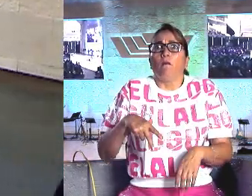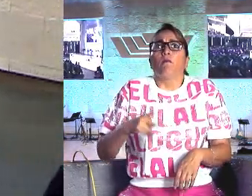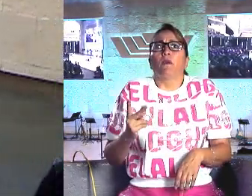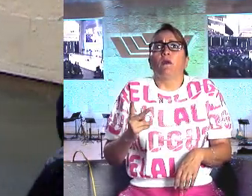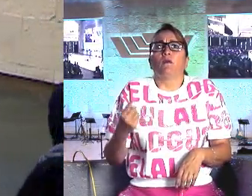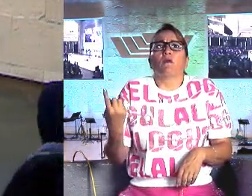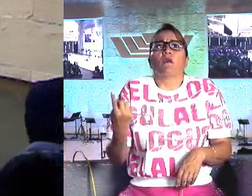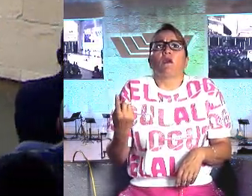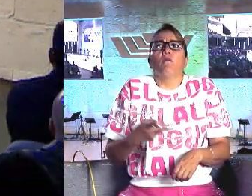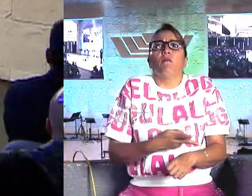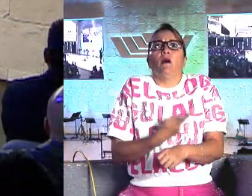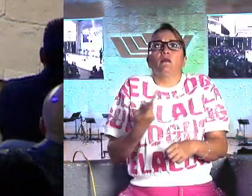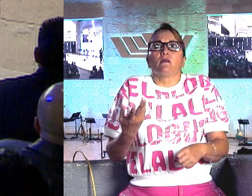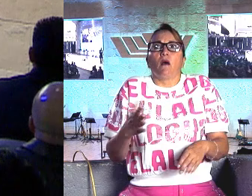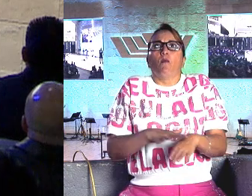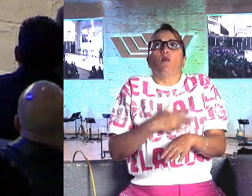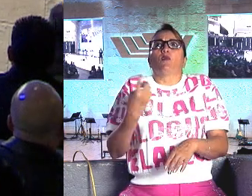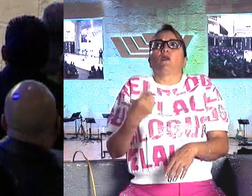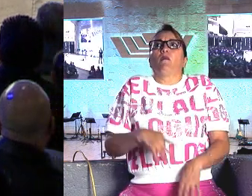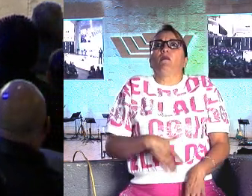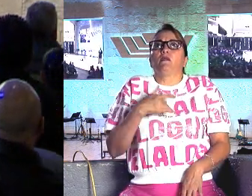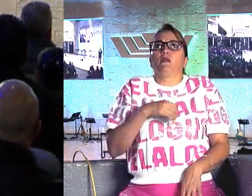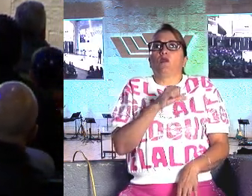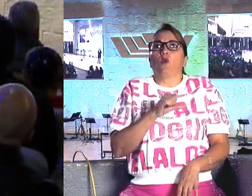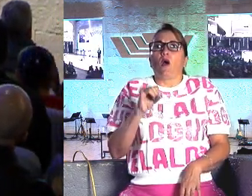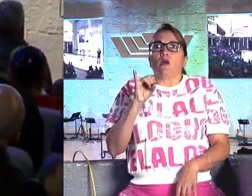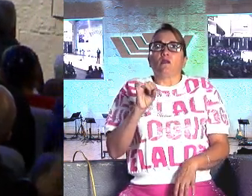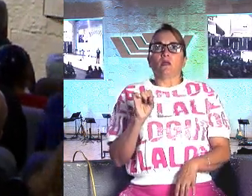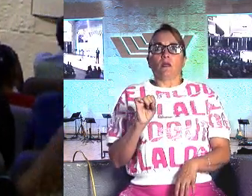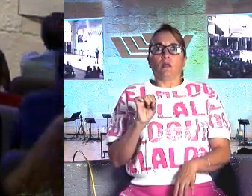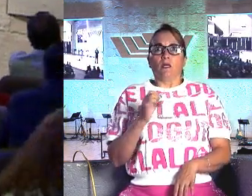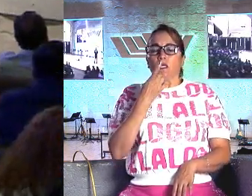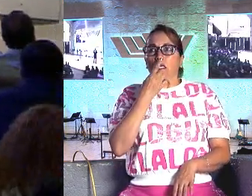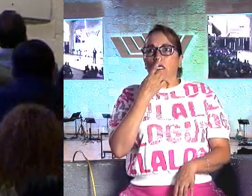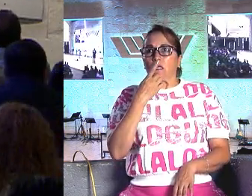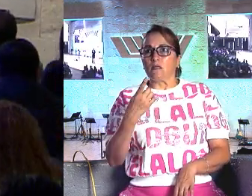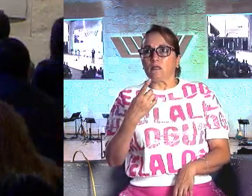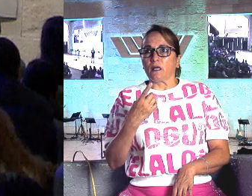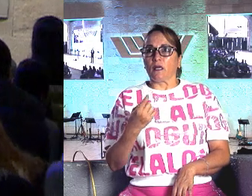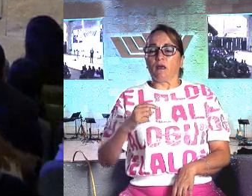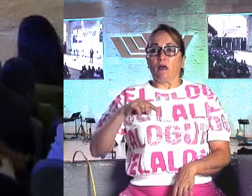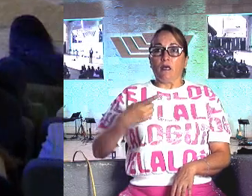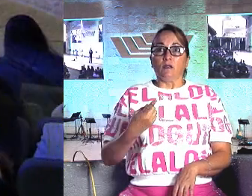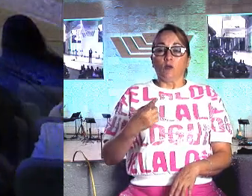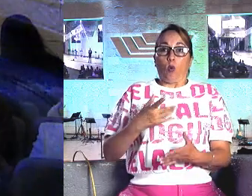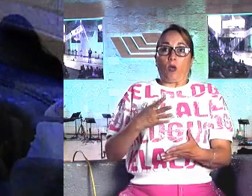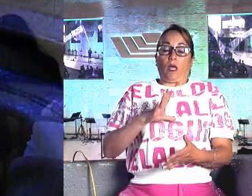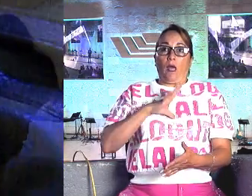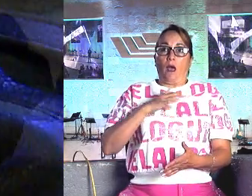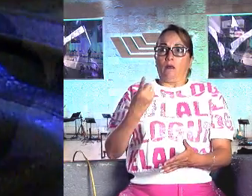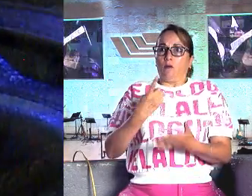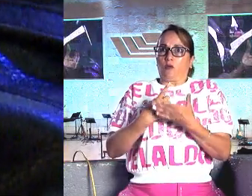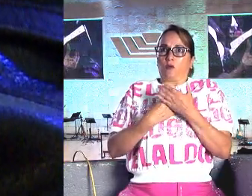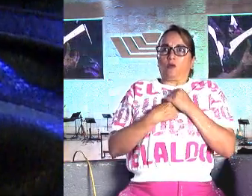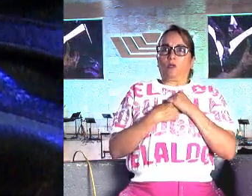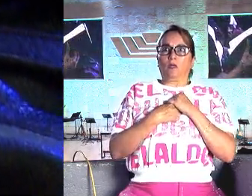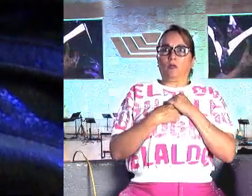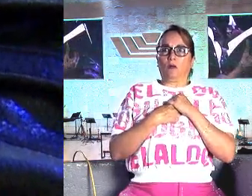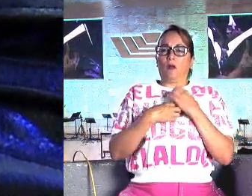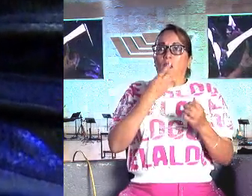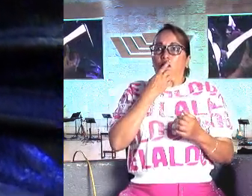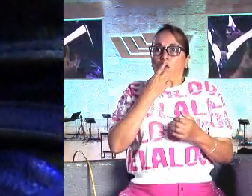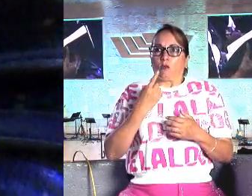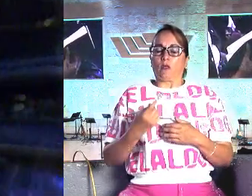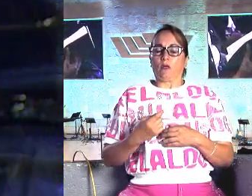a lo mejor eso ha surgido por una situación moral que venimos cargando, un dolor moral, un